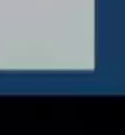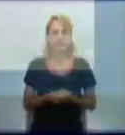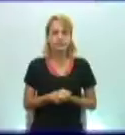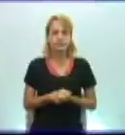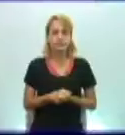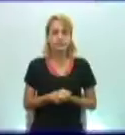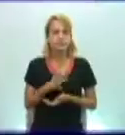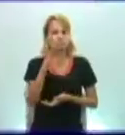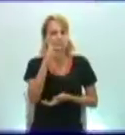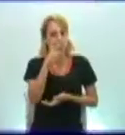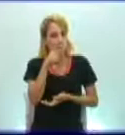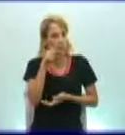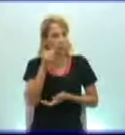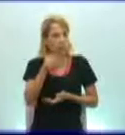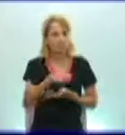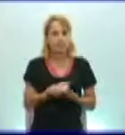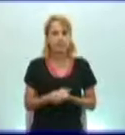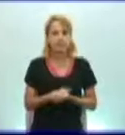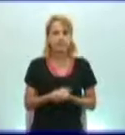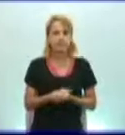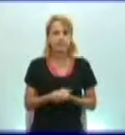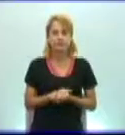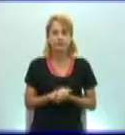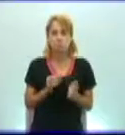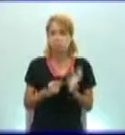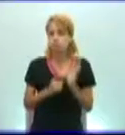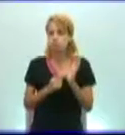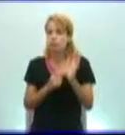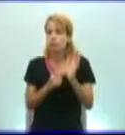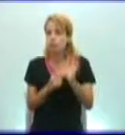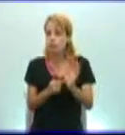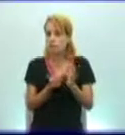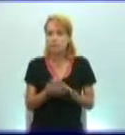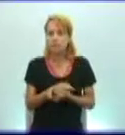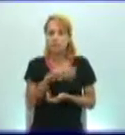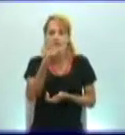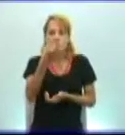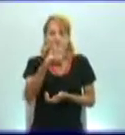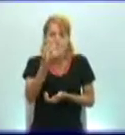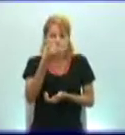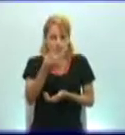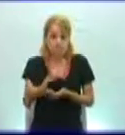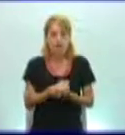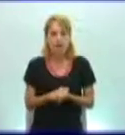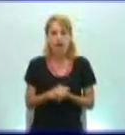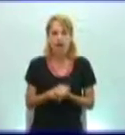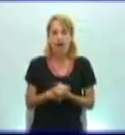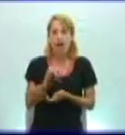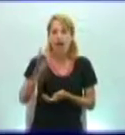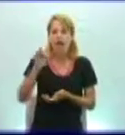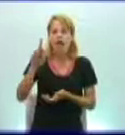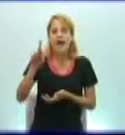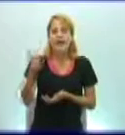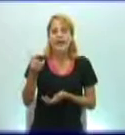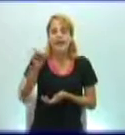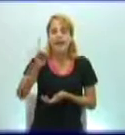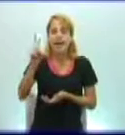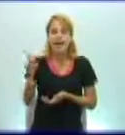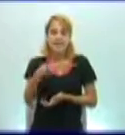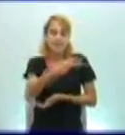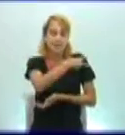Interesante, ¿verdad? Como dato curioso, le puedo explicar también que las raíces secundarias y los